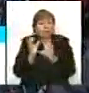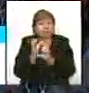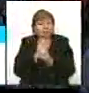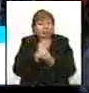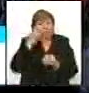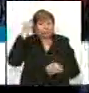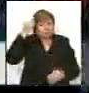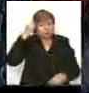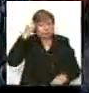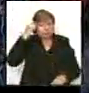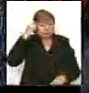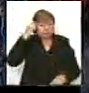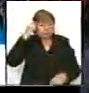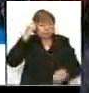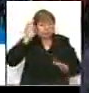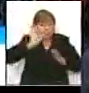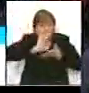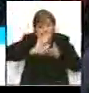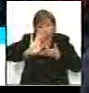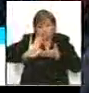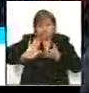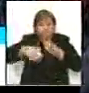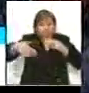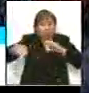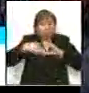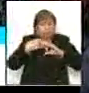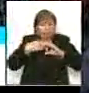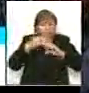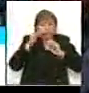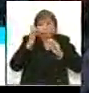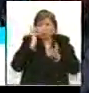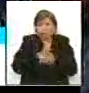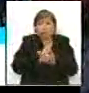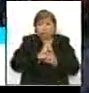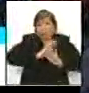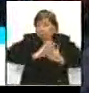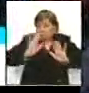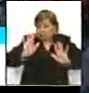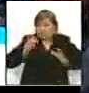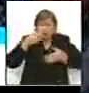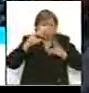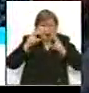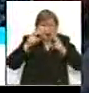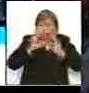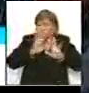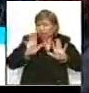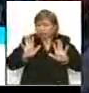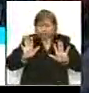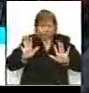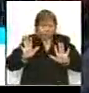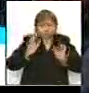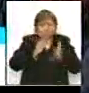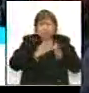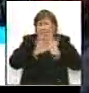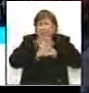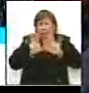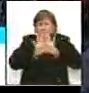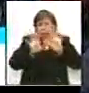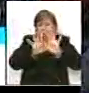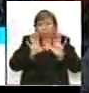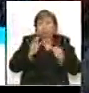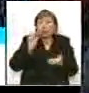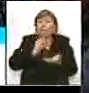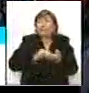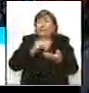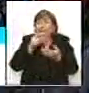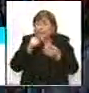organizaciones políticas, cortando el paso a la corrupción. Punto. Podemos abrir a 500 temas más, pero yo sugeriría que entremos, en todo caso, en